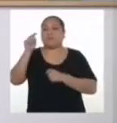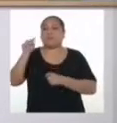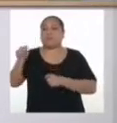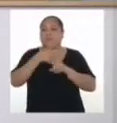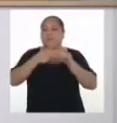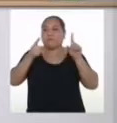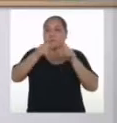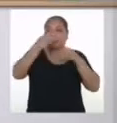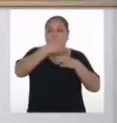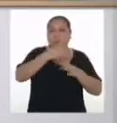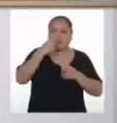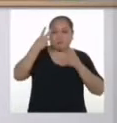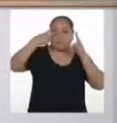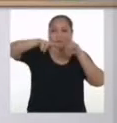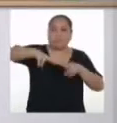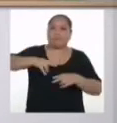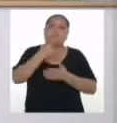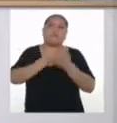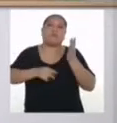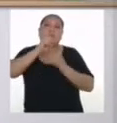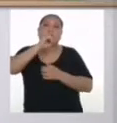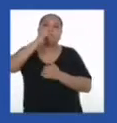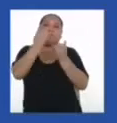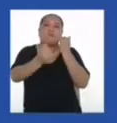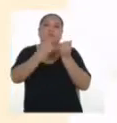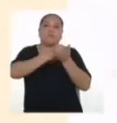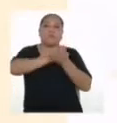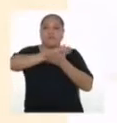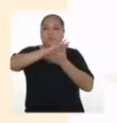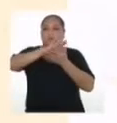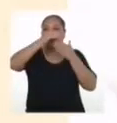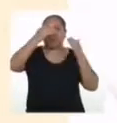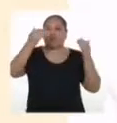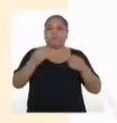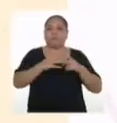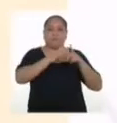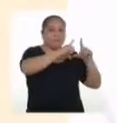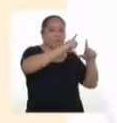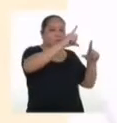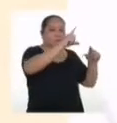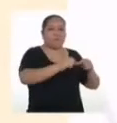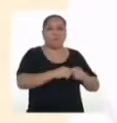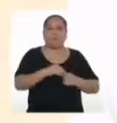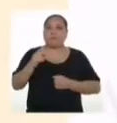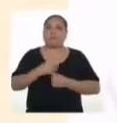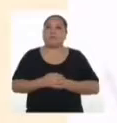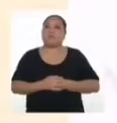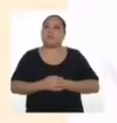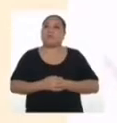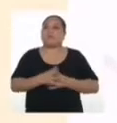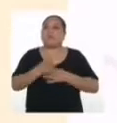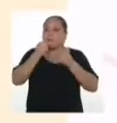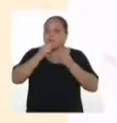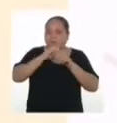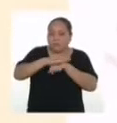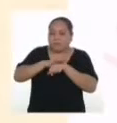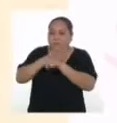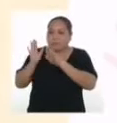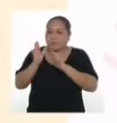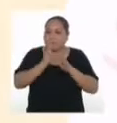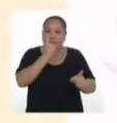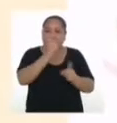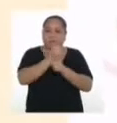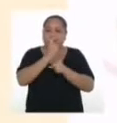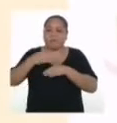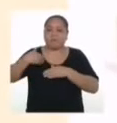distintos aspectos. Veamos qué dice el último párrafo. Leo. En general, una adecuada planificación y gestión